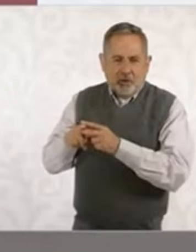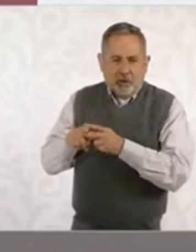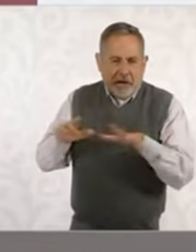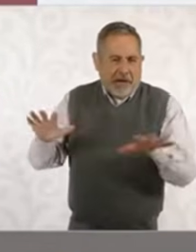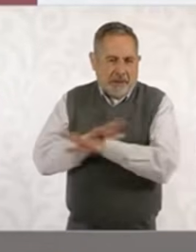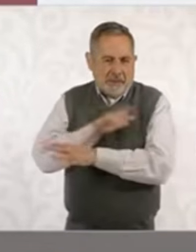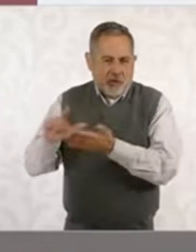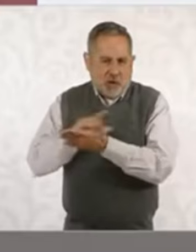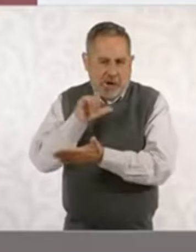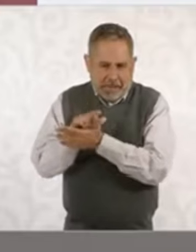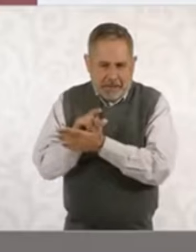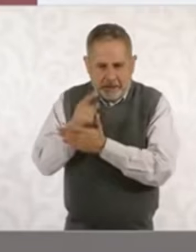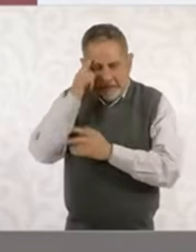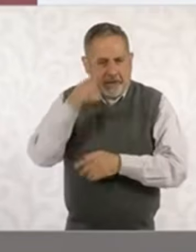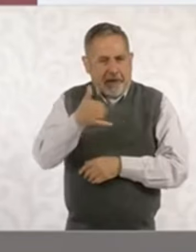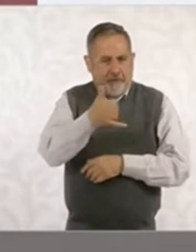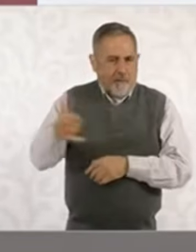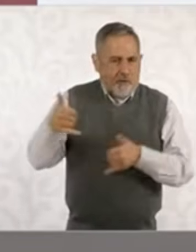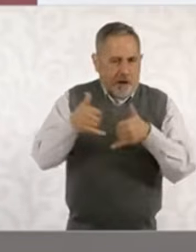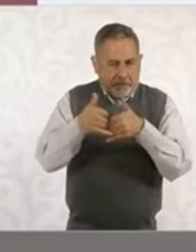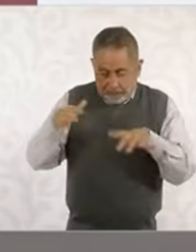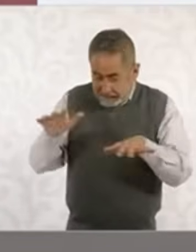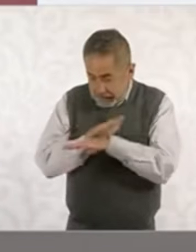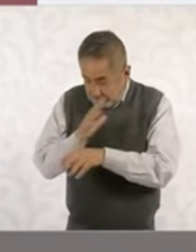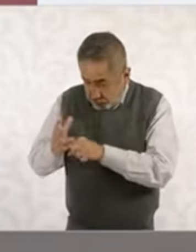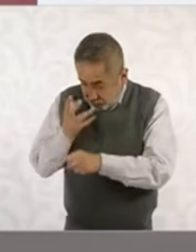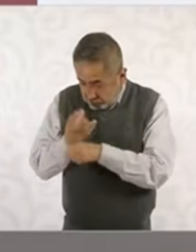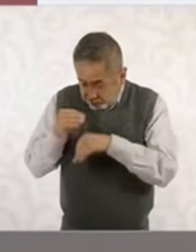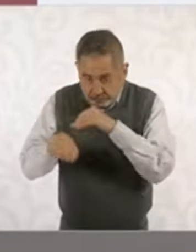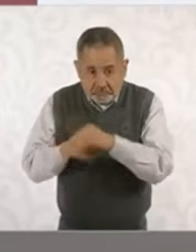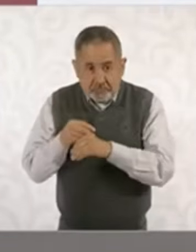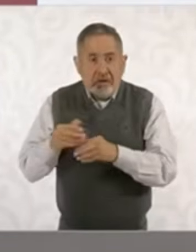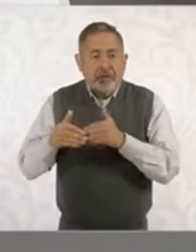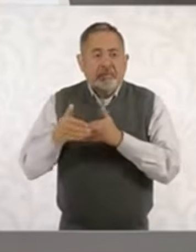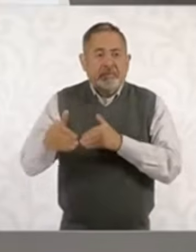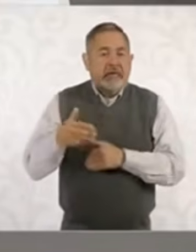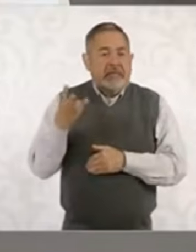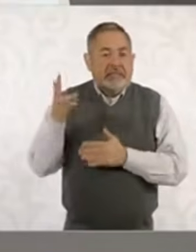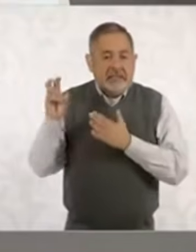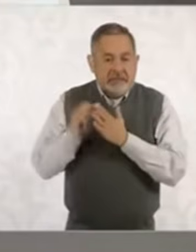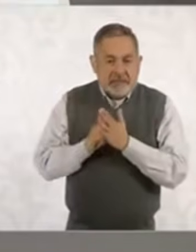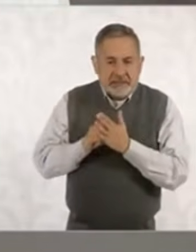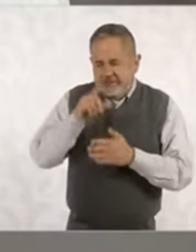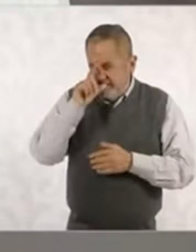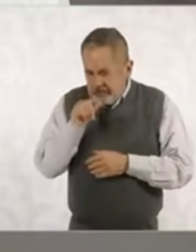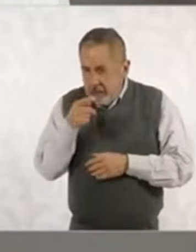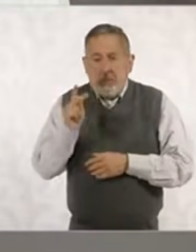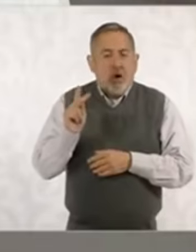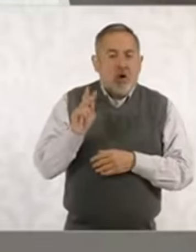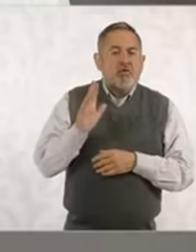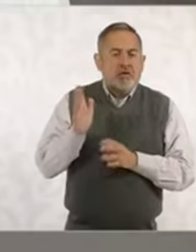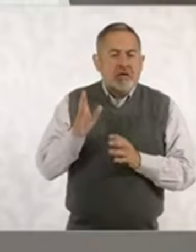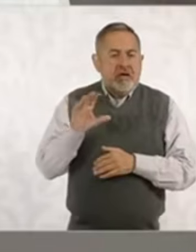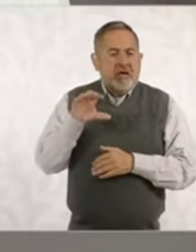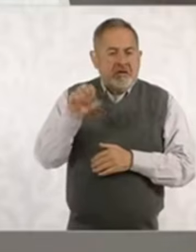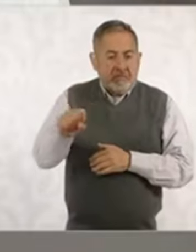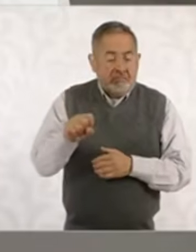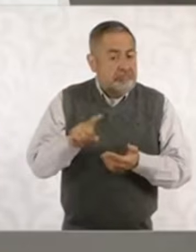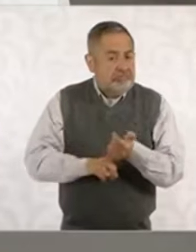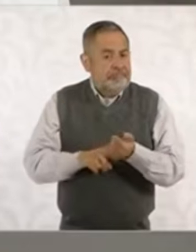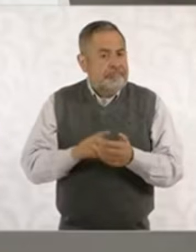reforma legal al Infonavit. Se nos fueron los primeros 3 meses, pero alcanzamos a esta